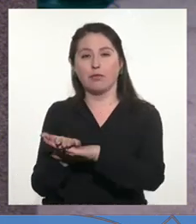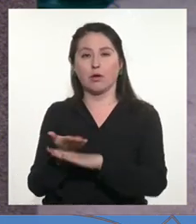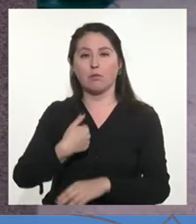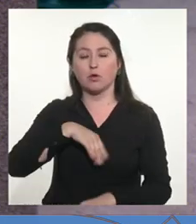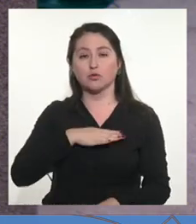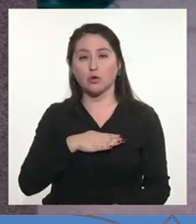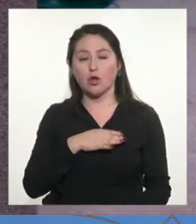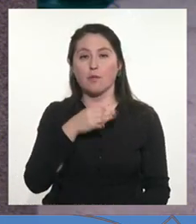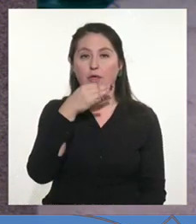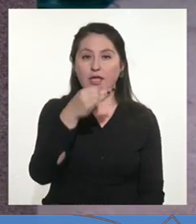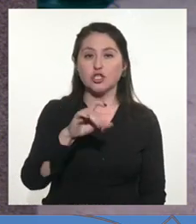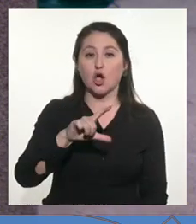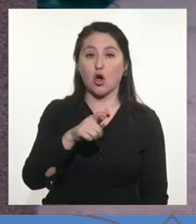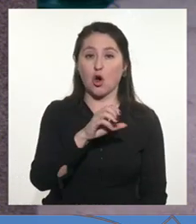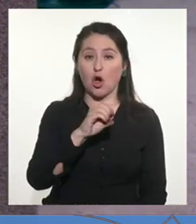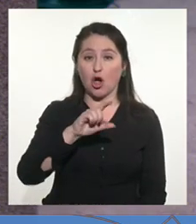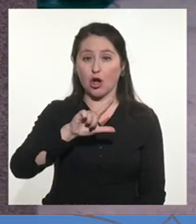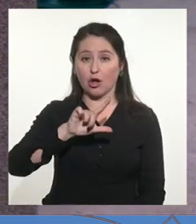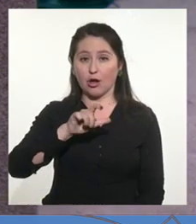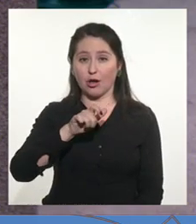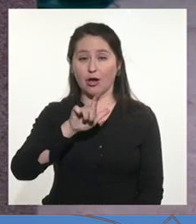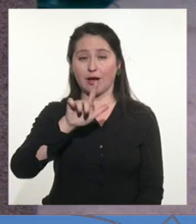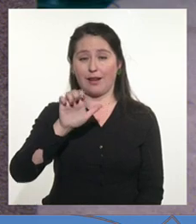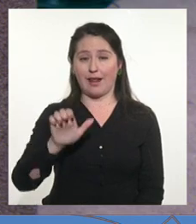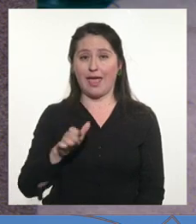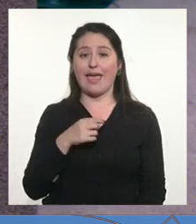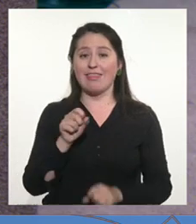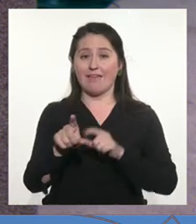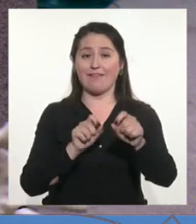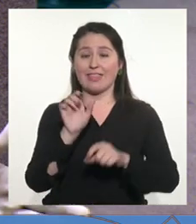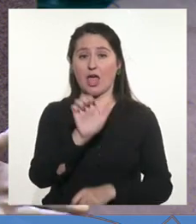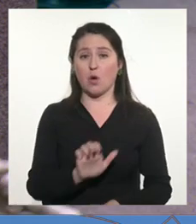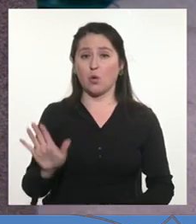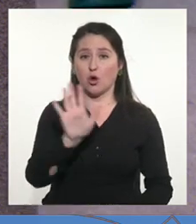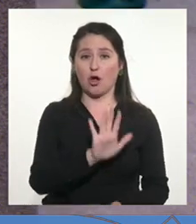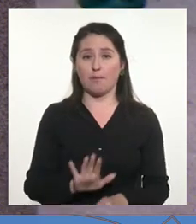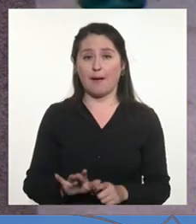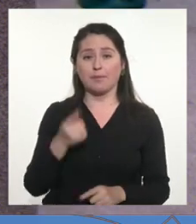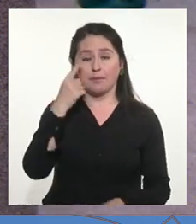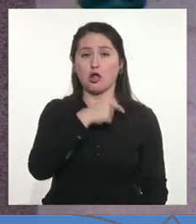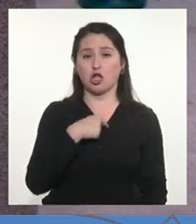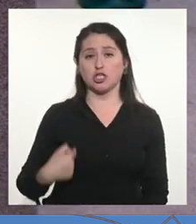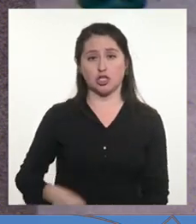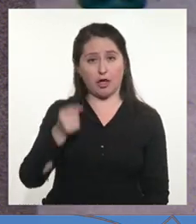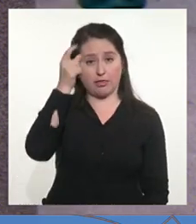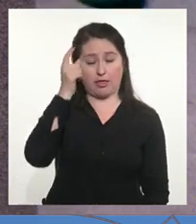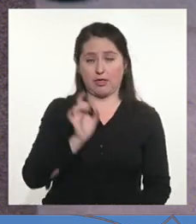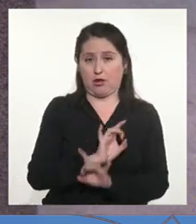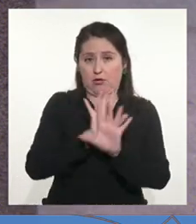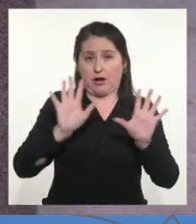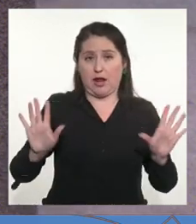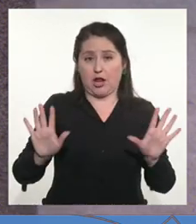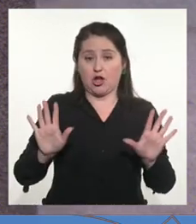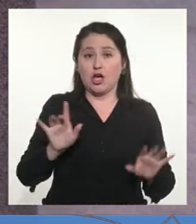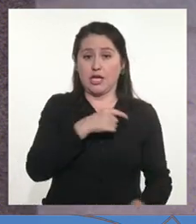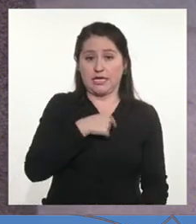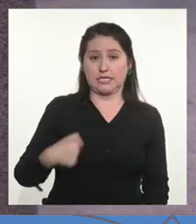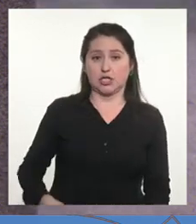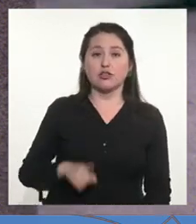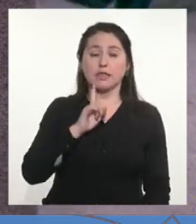a google que entré al otan para que defienda a europa ya que europa no tiene dato los chinos no entendieron muy bien los chinos tienen sus plataformas